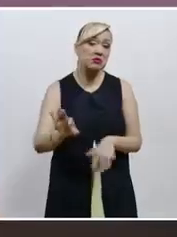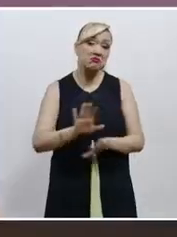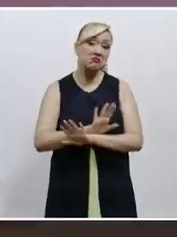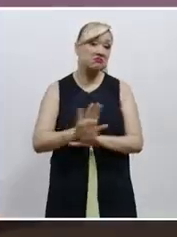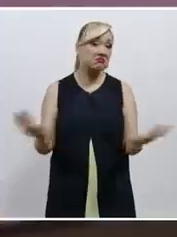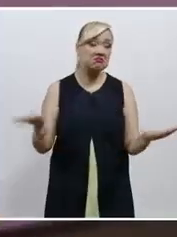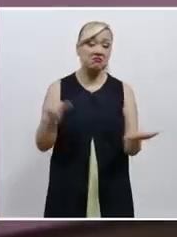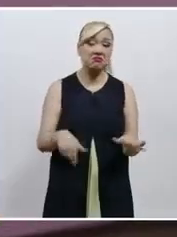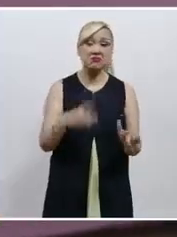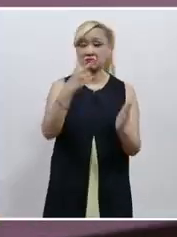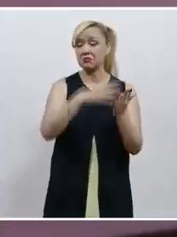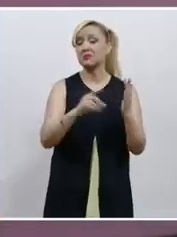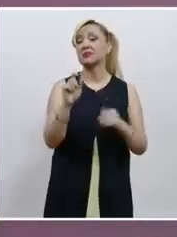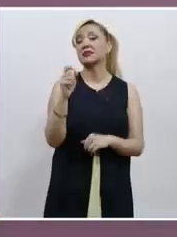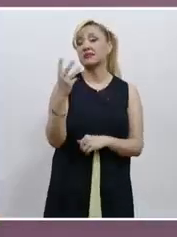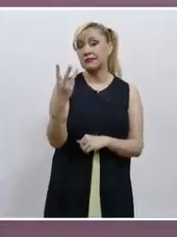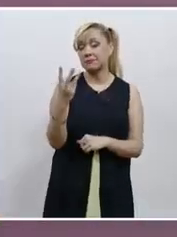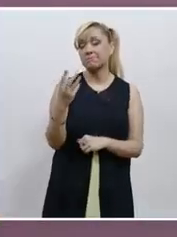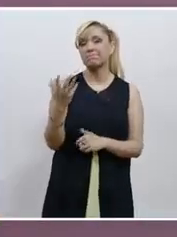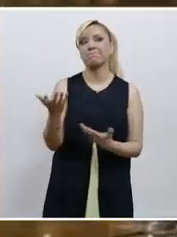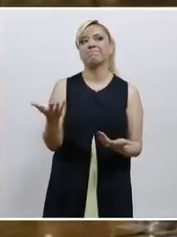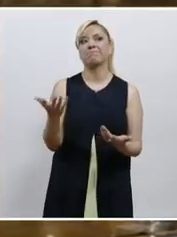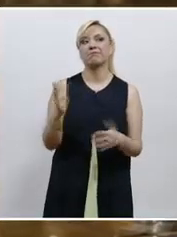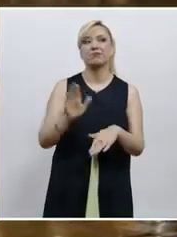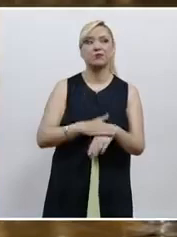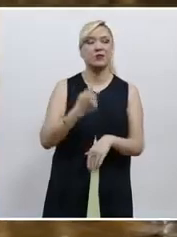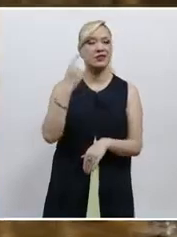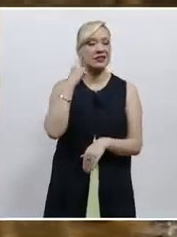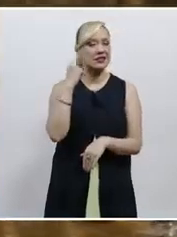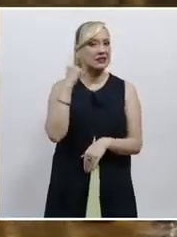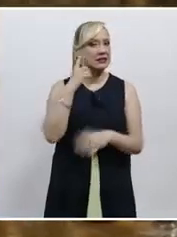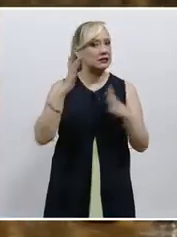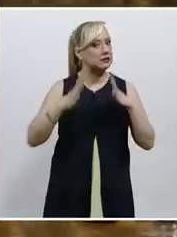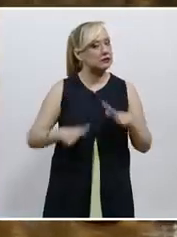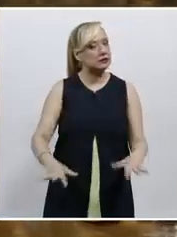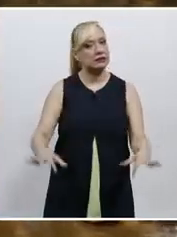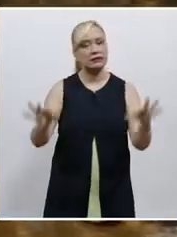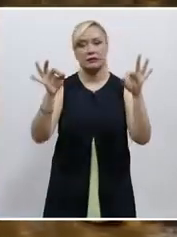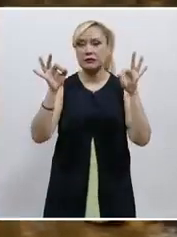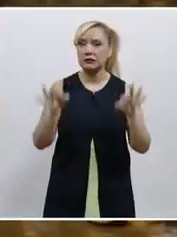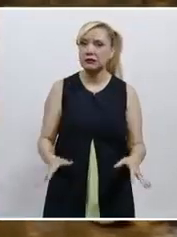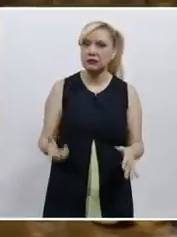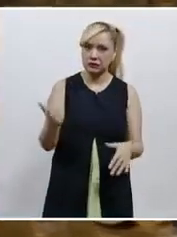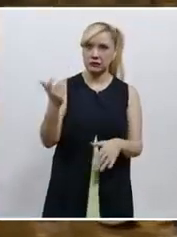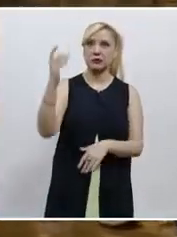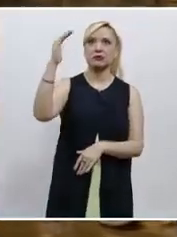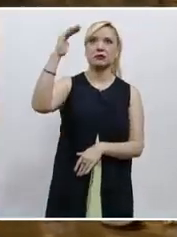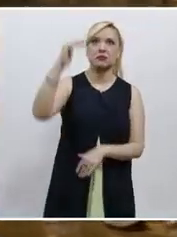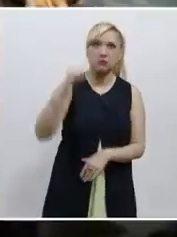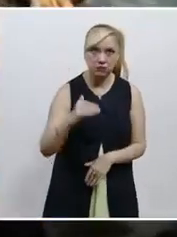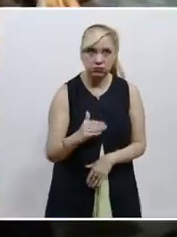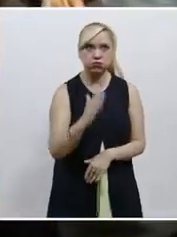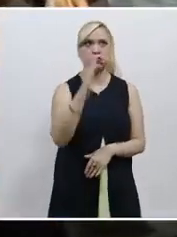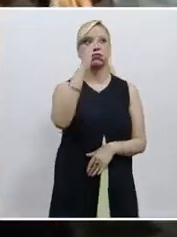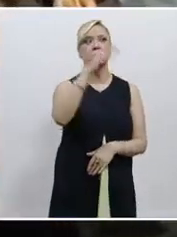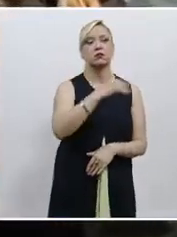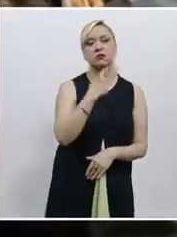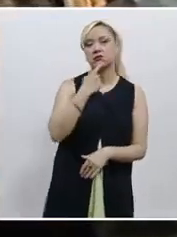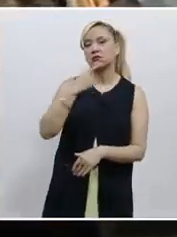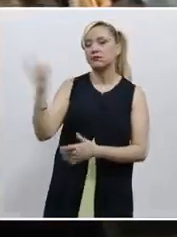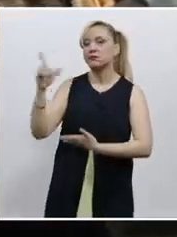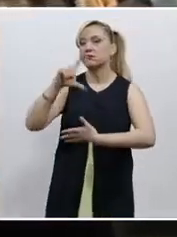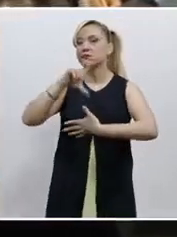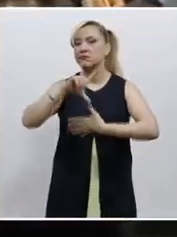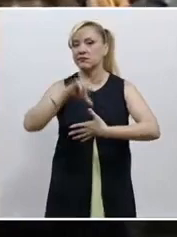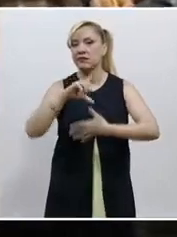en 2023 y en un contexto de creciente incertidumbre, advirtió la CEPAL.